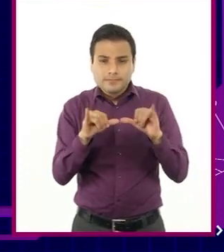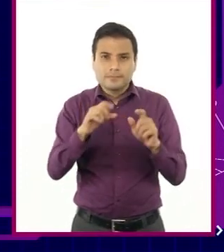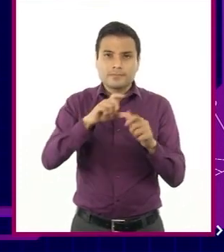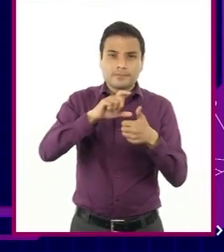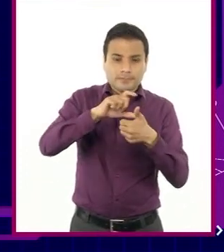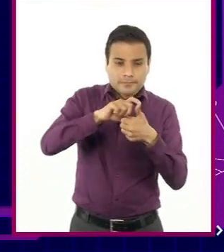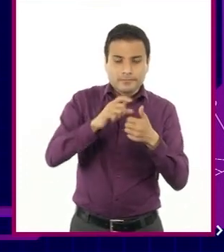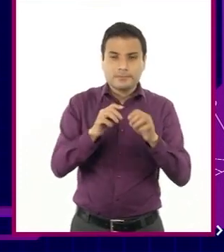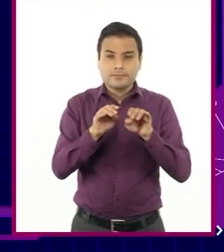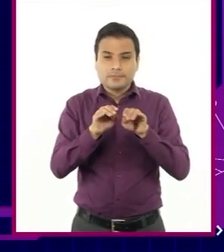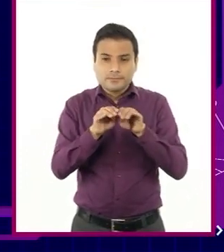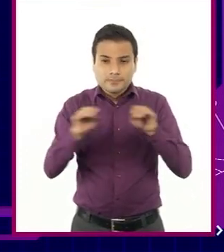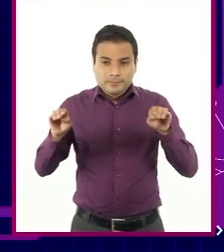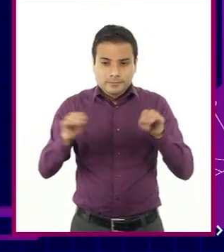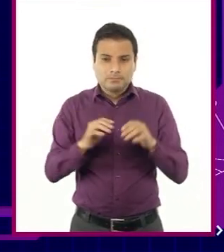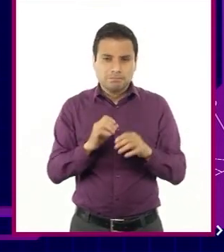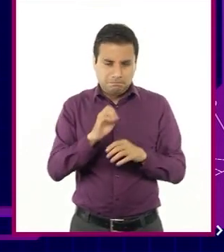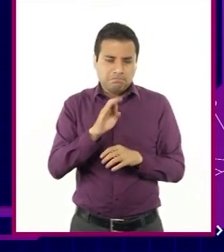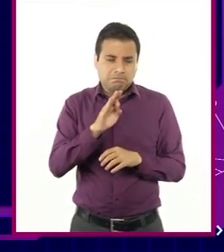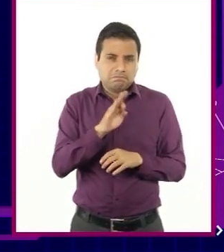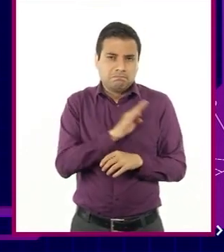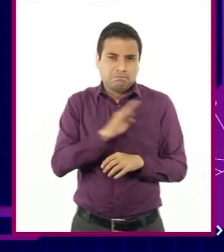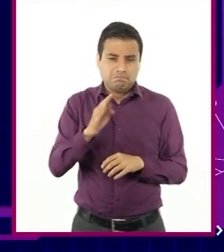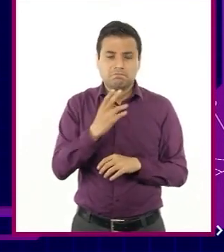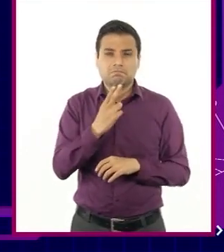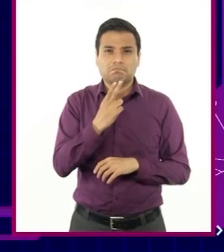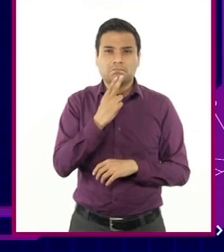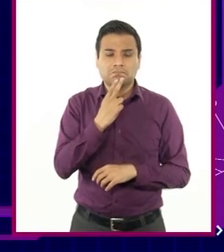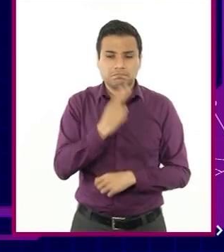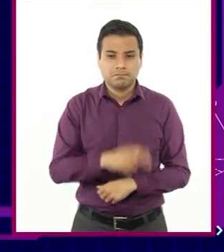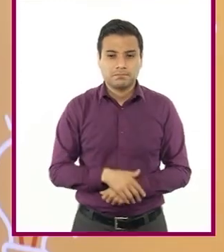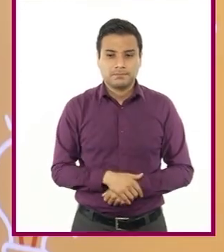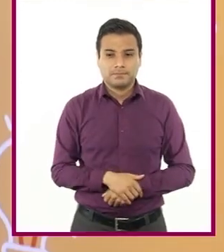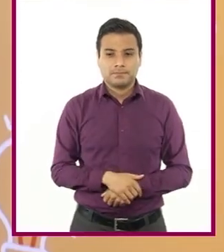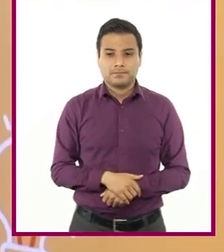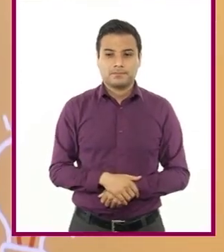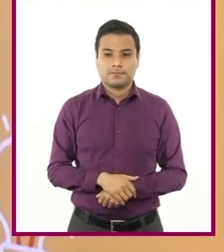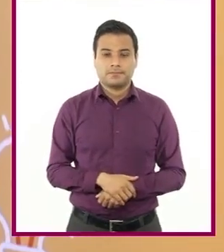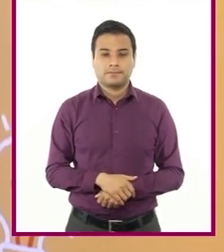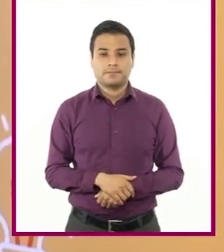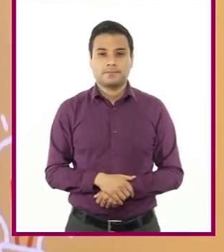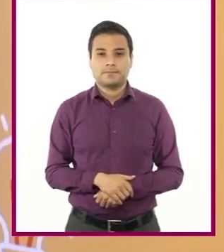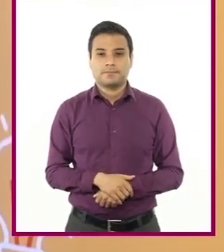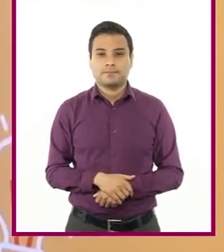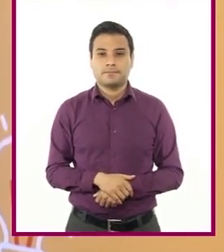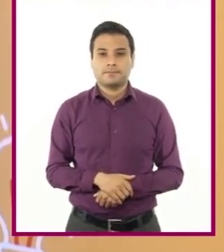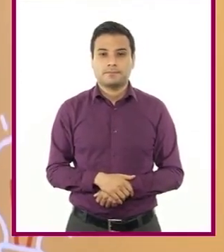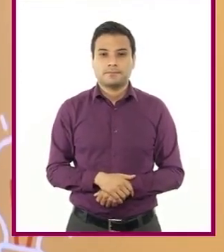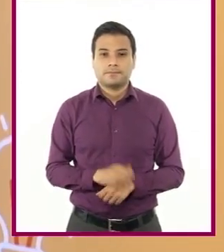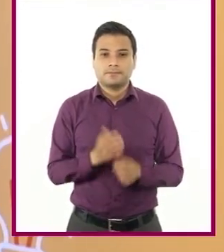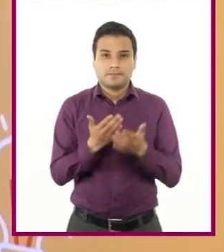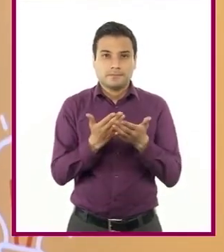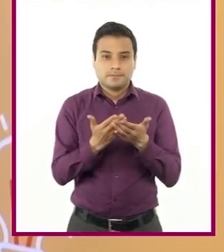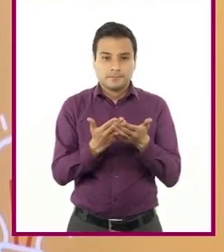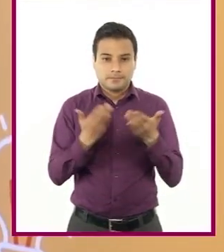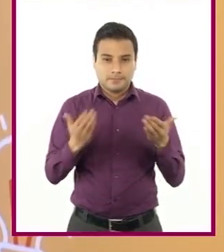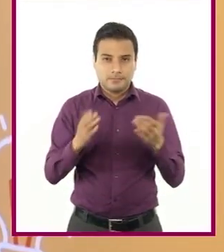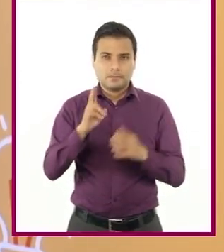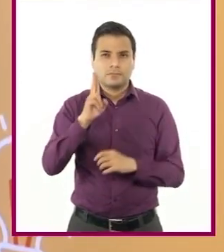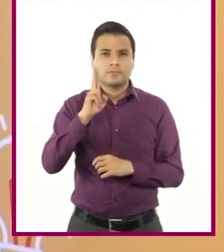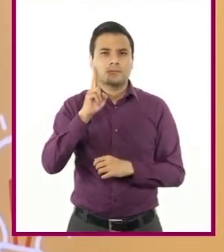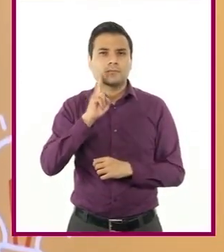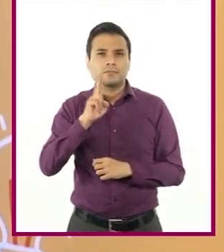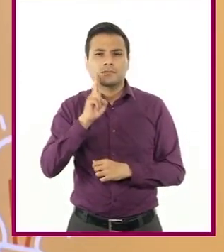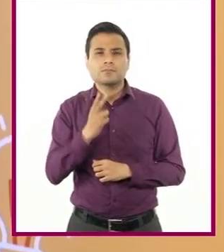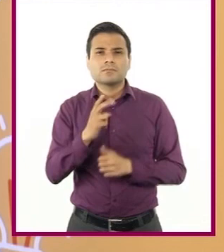metros tienen más congruencia para expresar la estatura de una persona. Ahora, veamos cuántas yardas, pies,